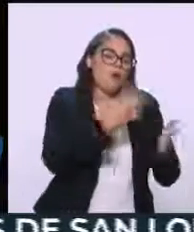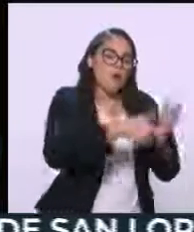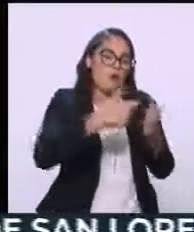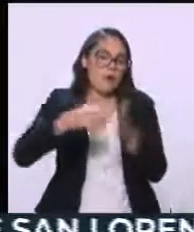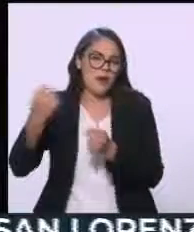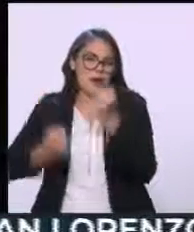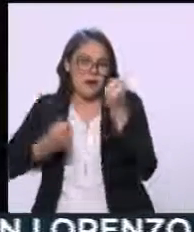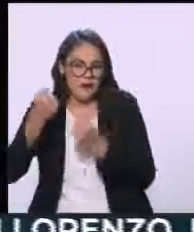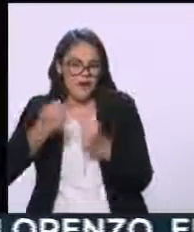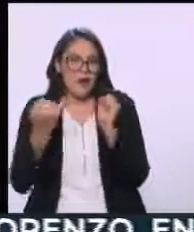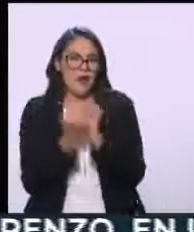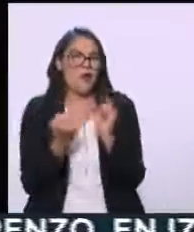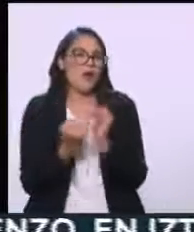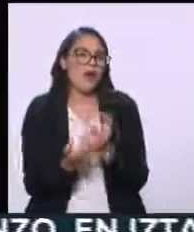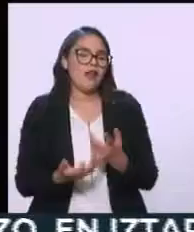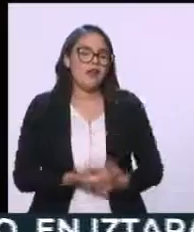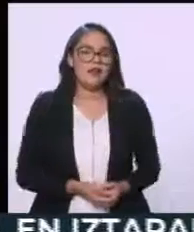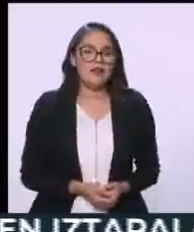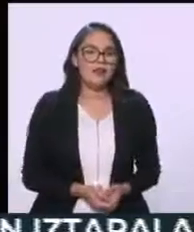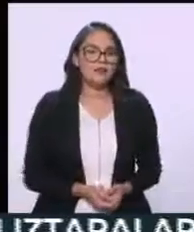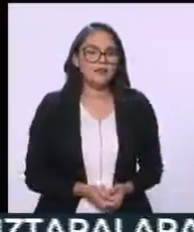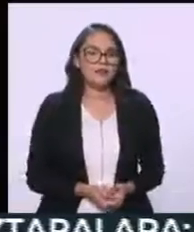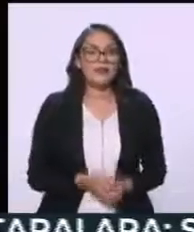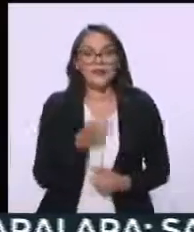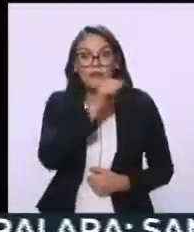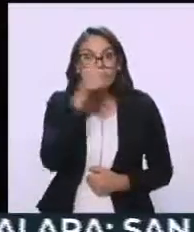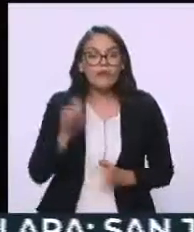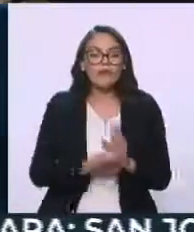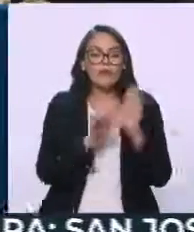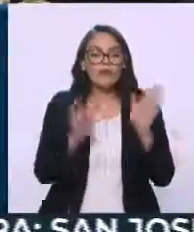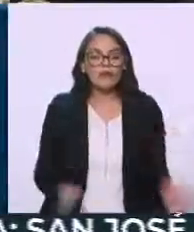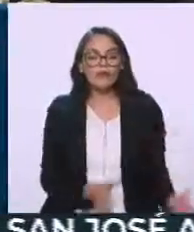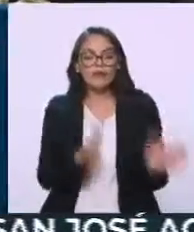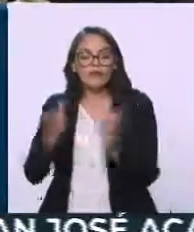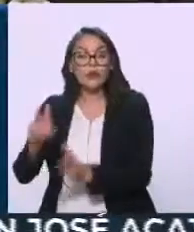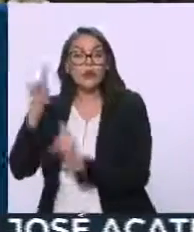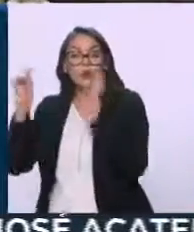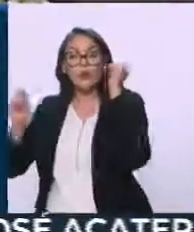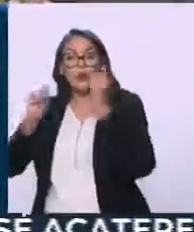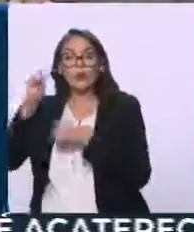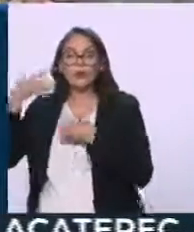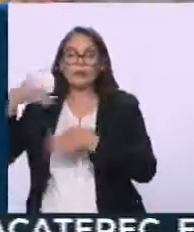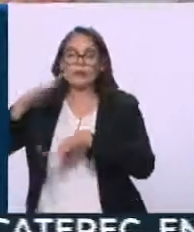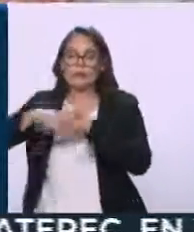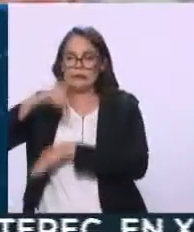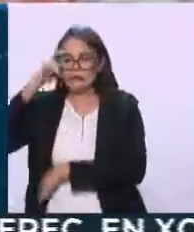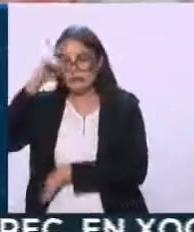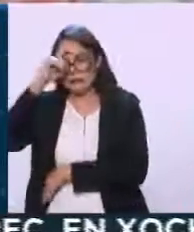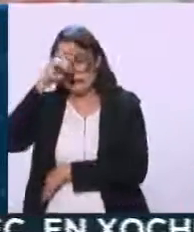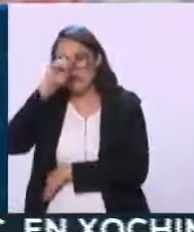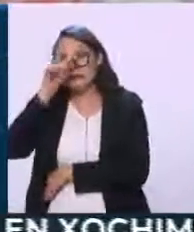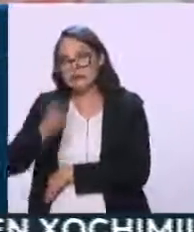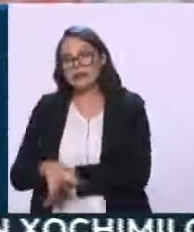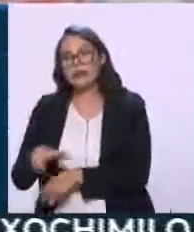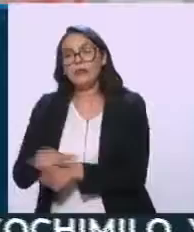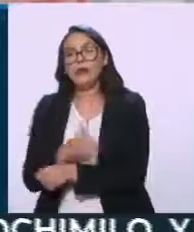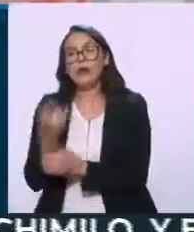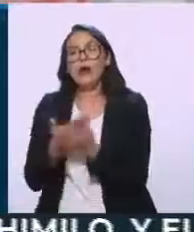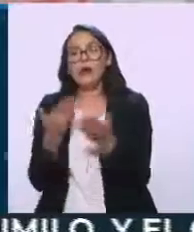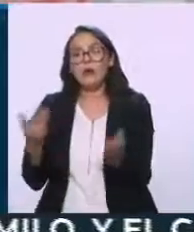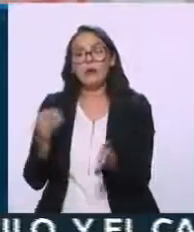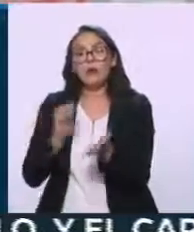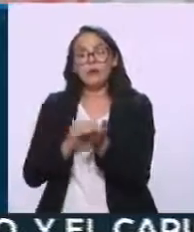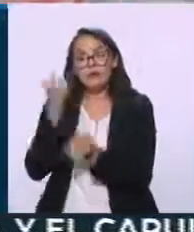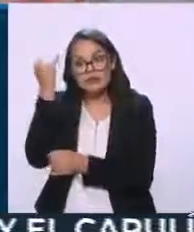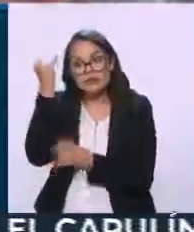tenemos los servicios, ¿no? Y ahí el turismo en particular es el que presenta los mayores retos y se está diseñando en este momento